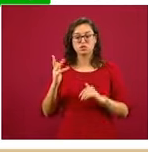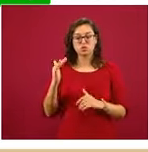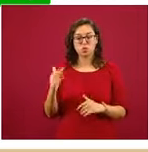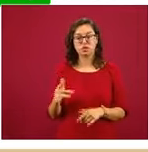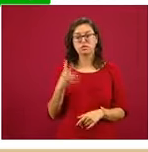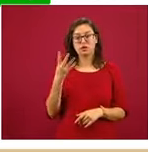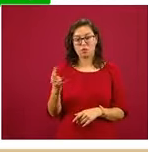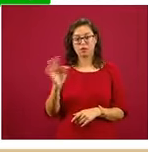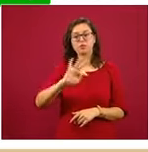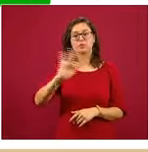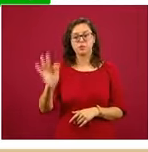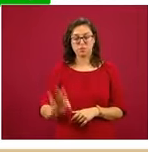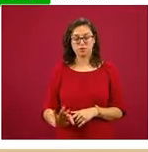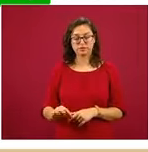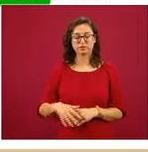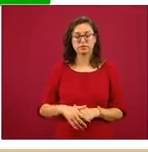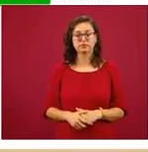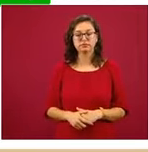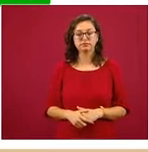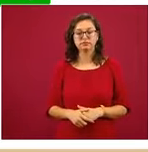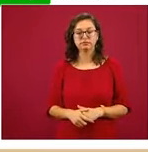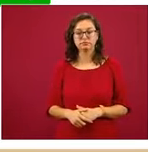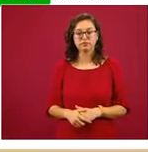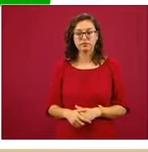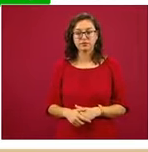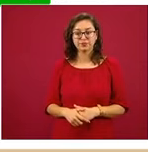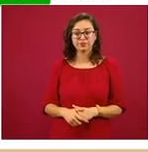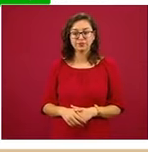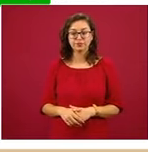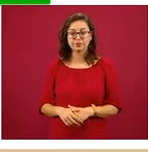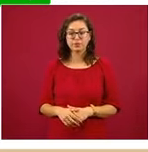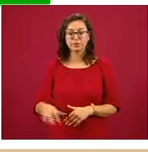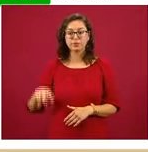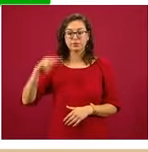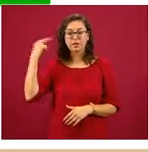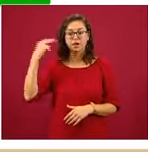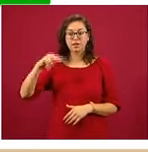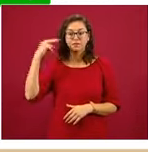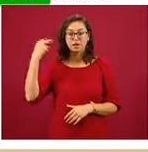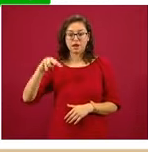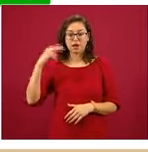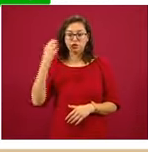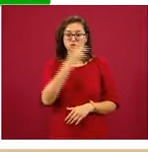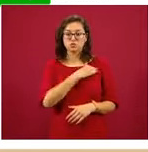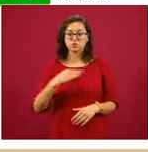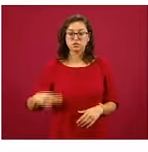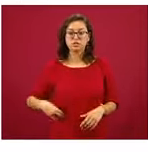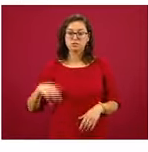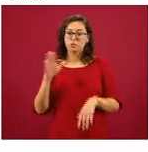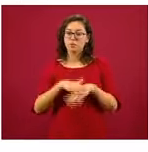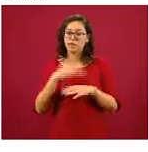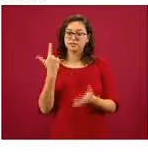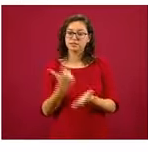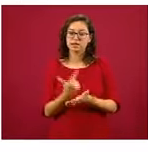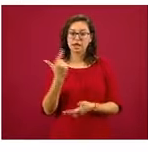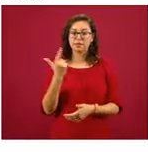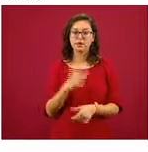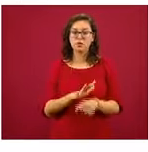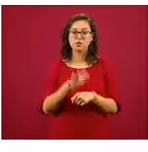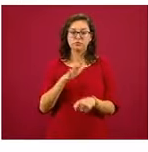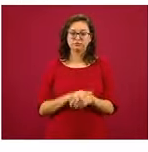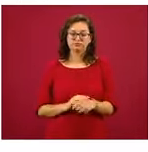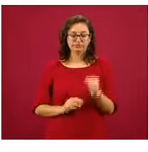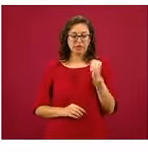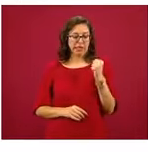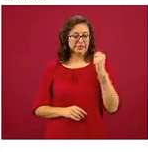últimas semanas evidenciadas. Veamos los municipios de Veracruz más representativos. Aquí podemos ver que 3